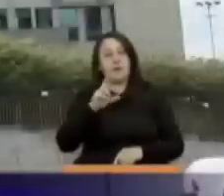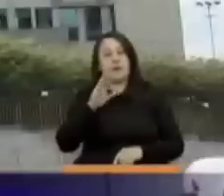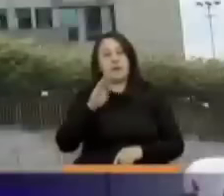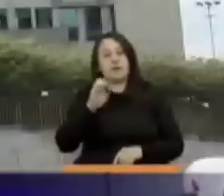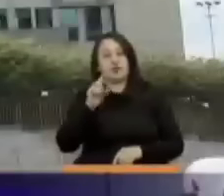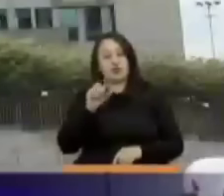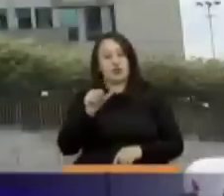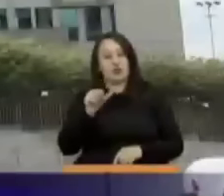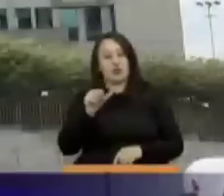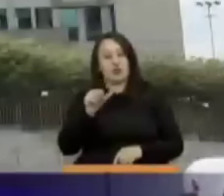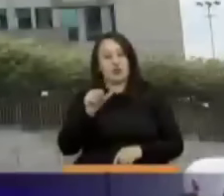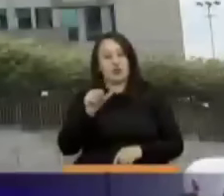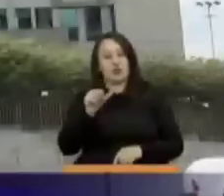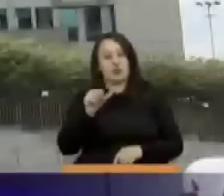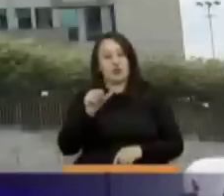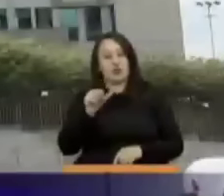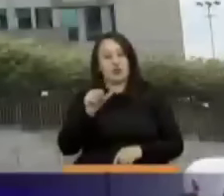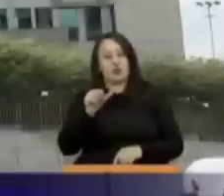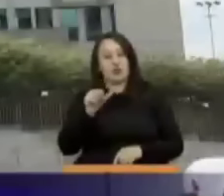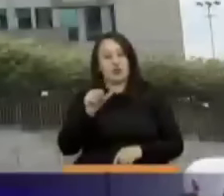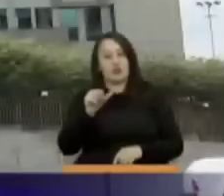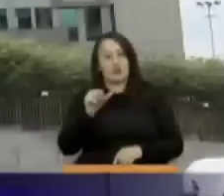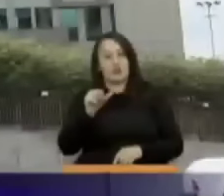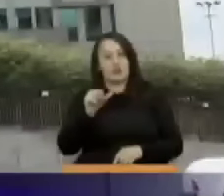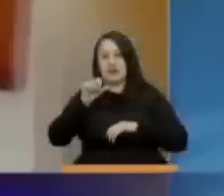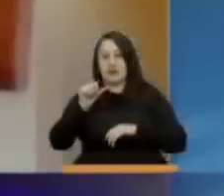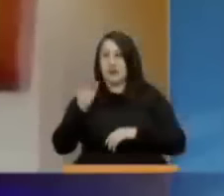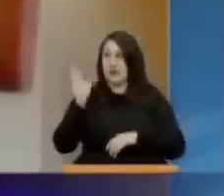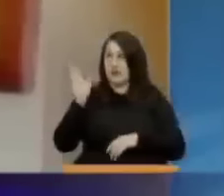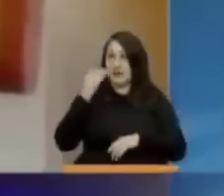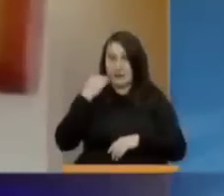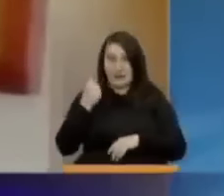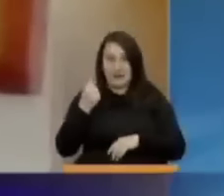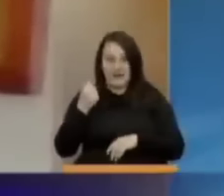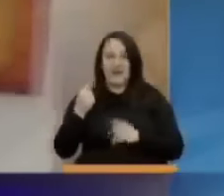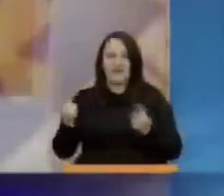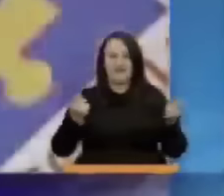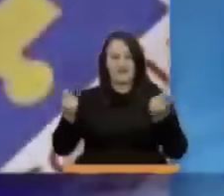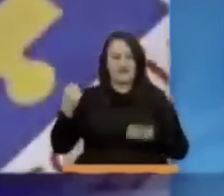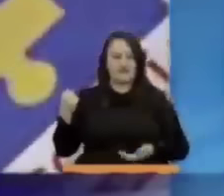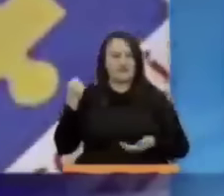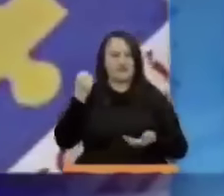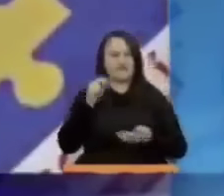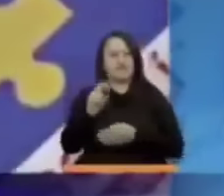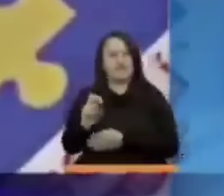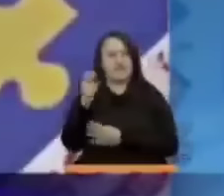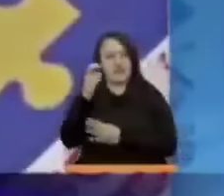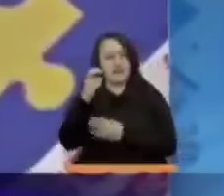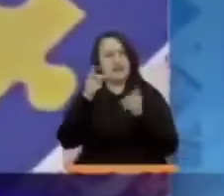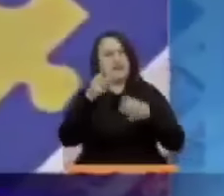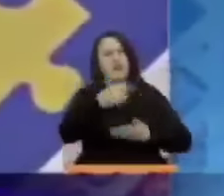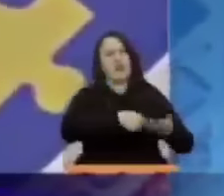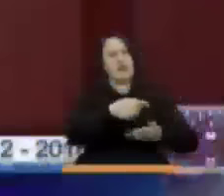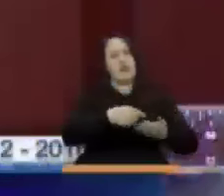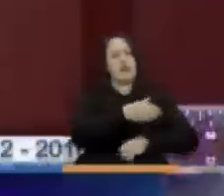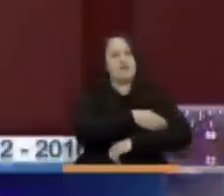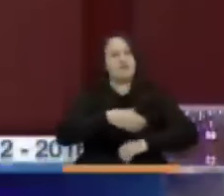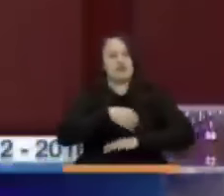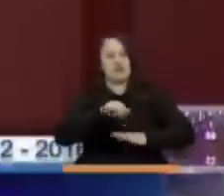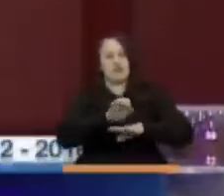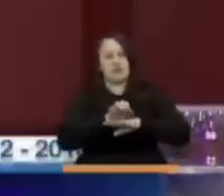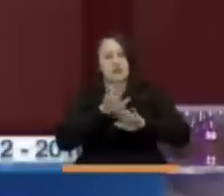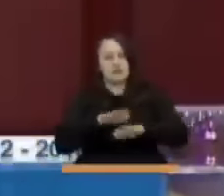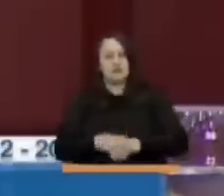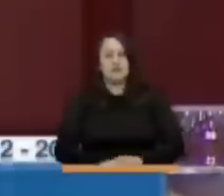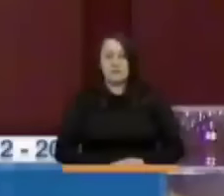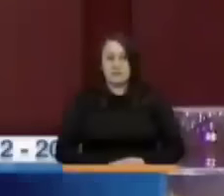ejecutiva y administrativa de la Fiscalía era Marcela Yepes, es decir, la que manejaba los recursos de la Fiscalía y la contratación de la poderosa entidad. Lo primero